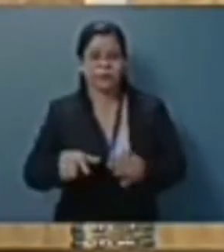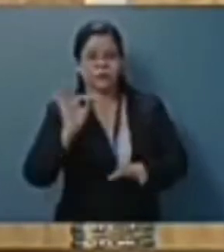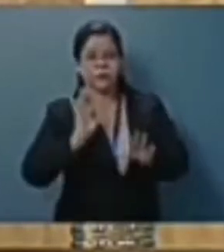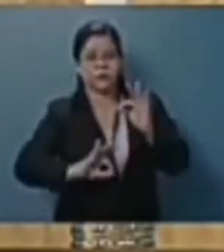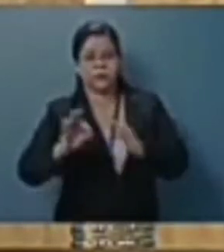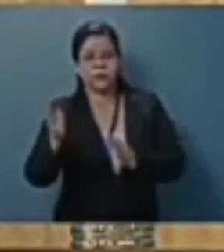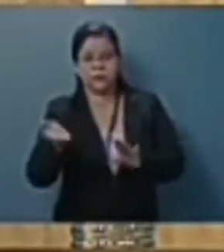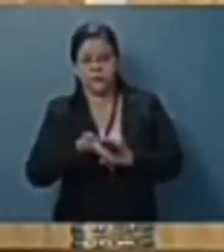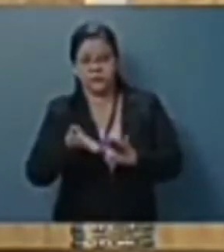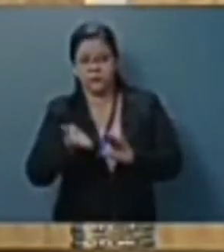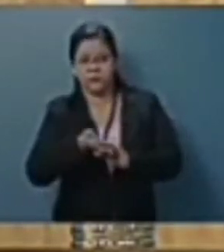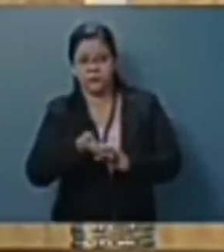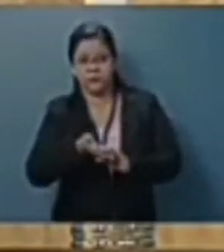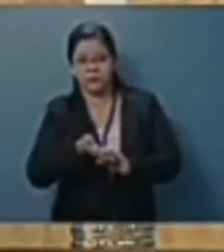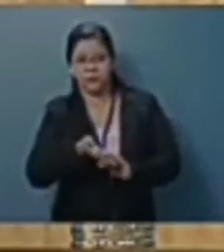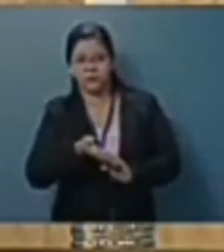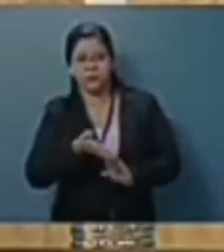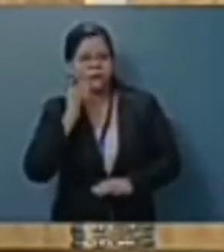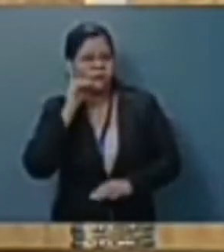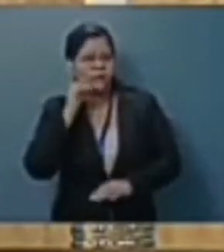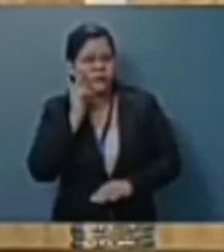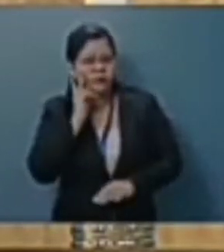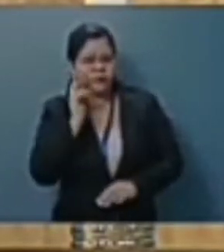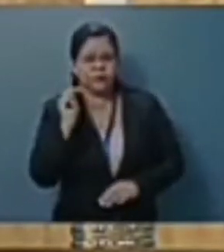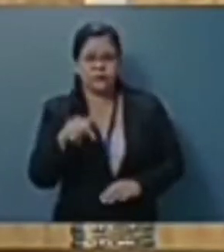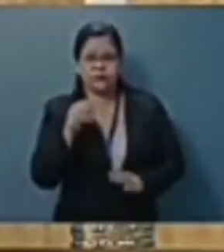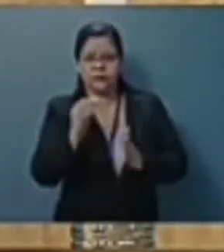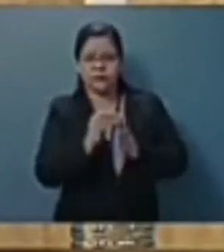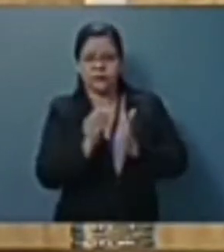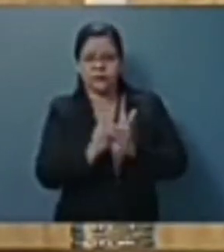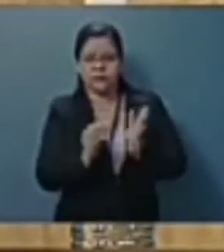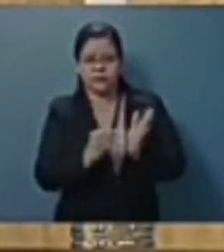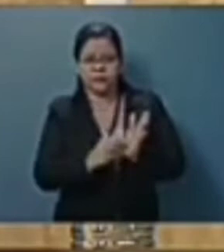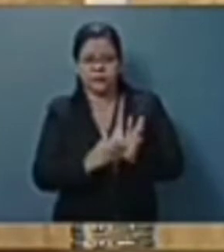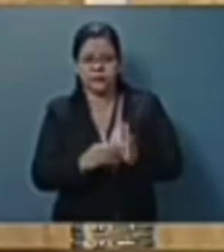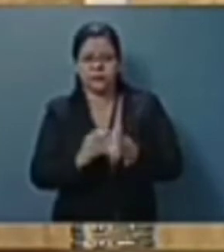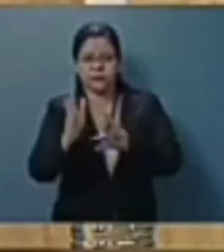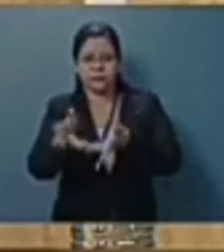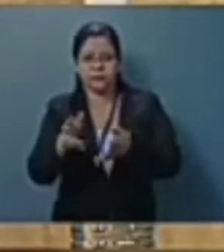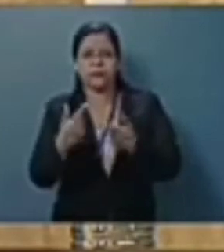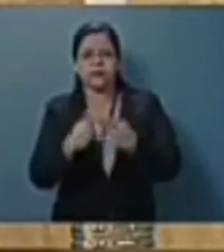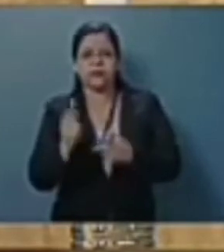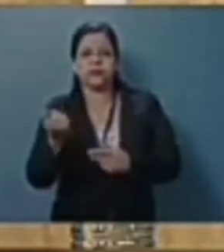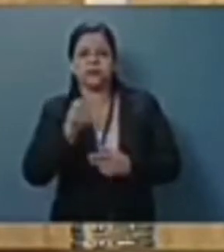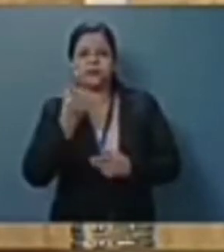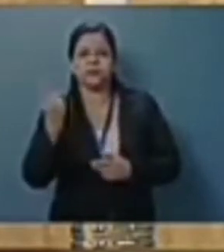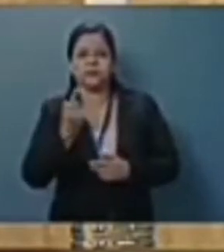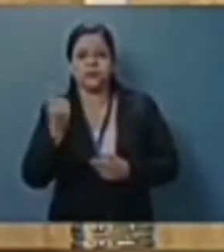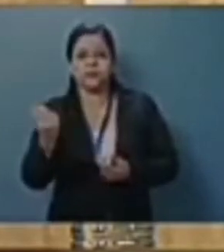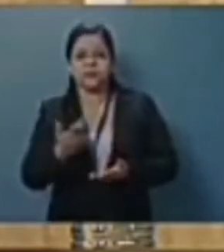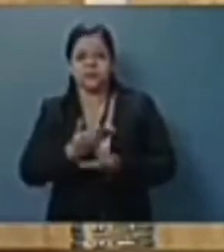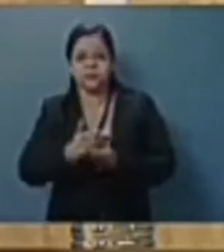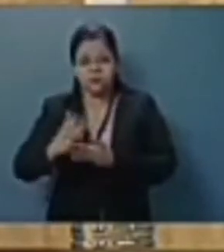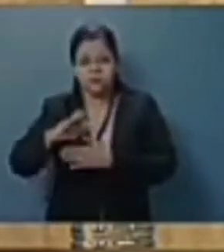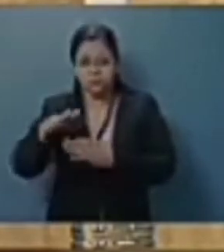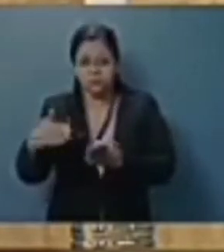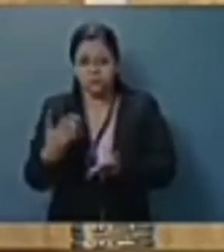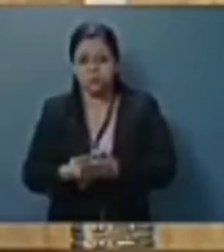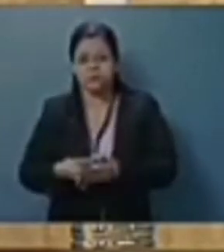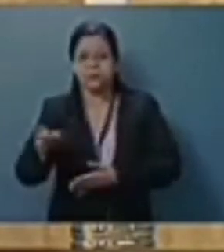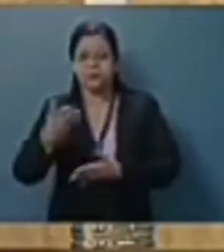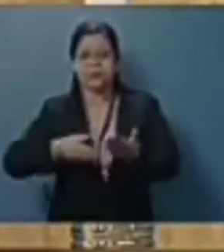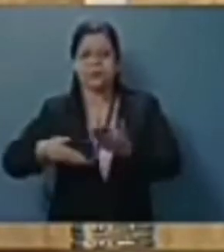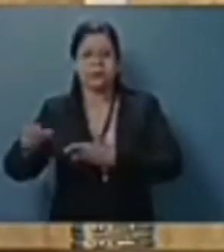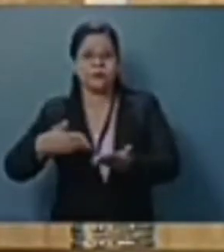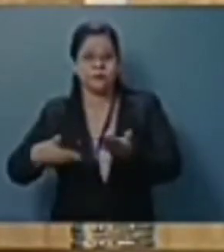expedientes, no se está tirando a la basura el fondo de ellos. Simplemente se está limpiando la mesa para que las